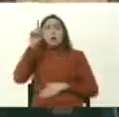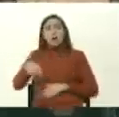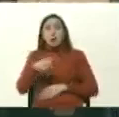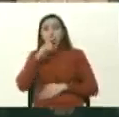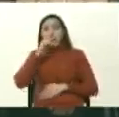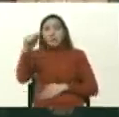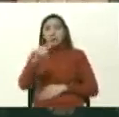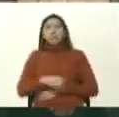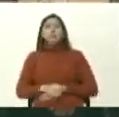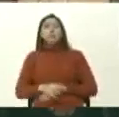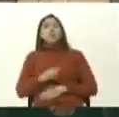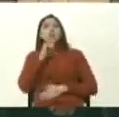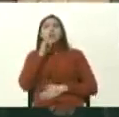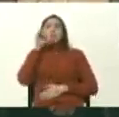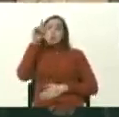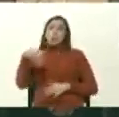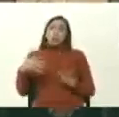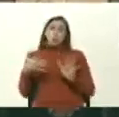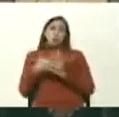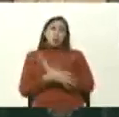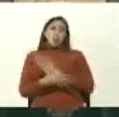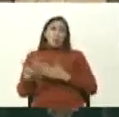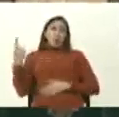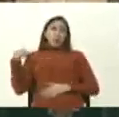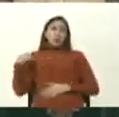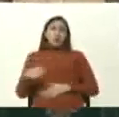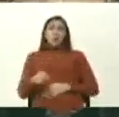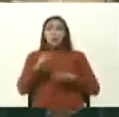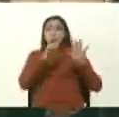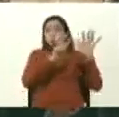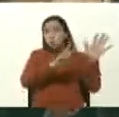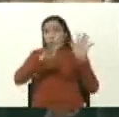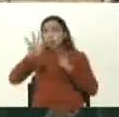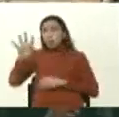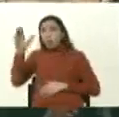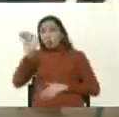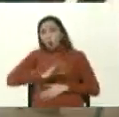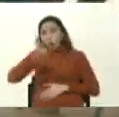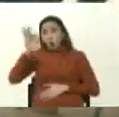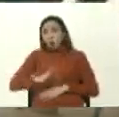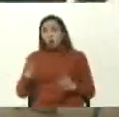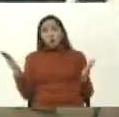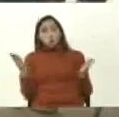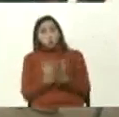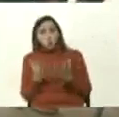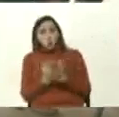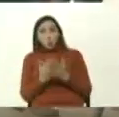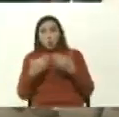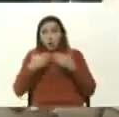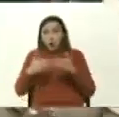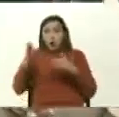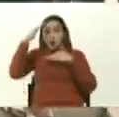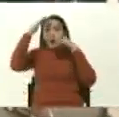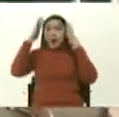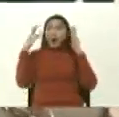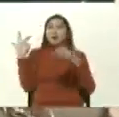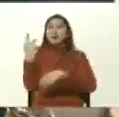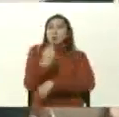Pero también informarle que tenemos un 94% de los colegios activos en el estado Guárico.